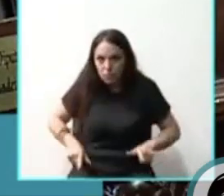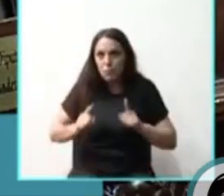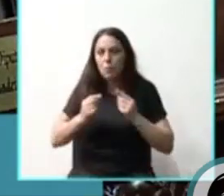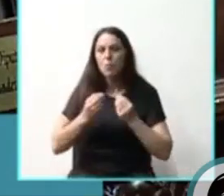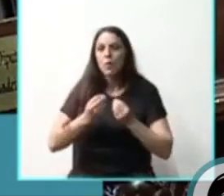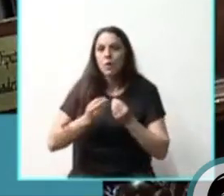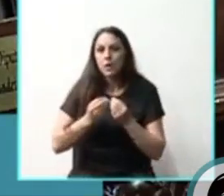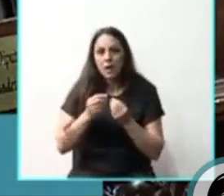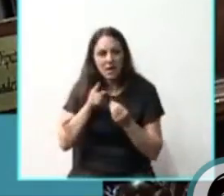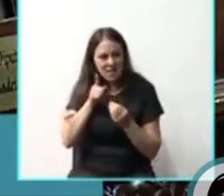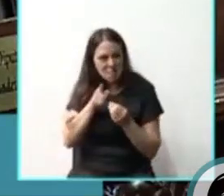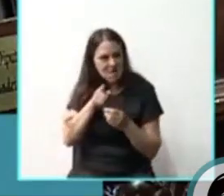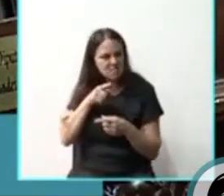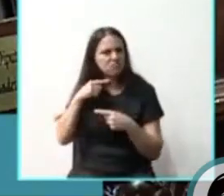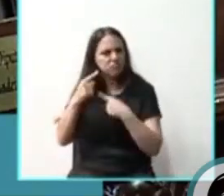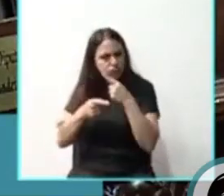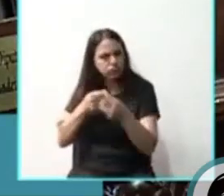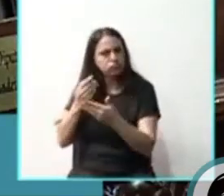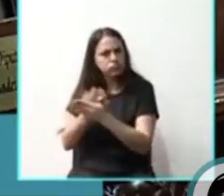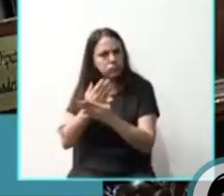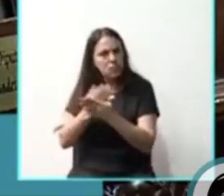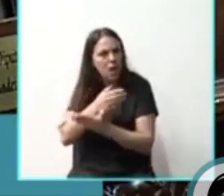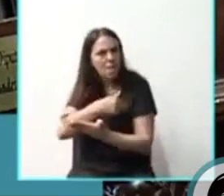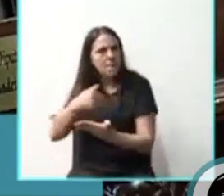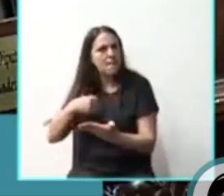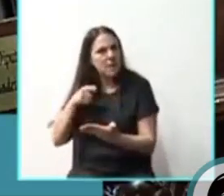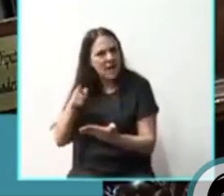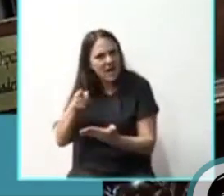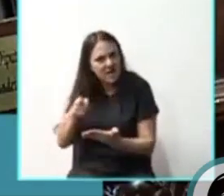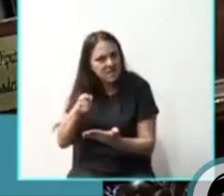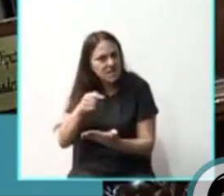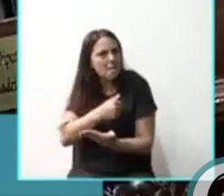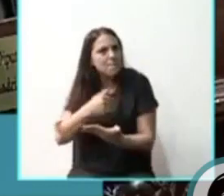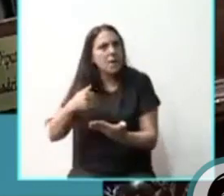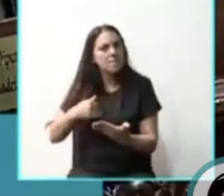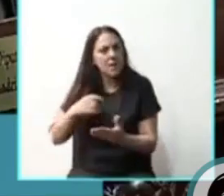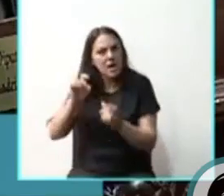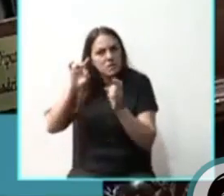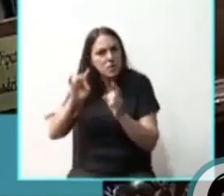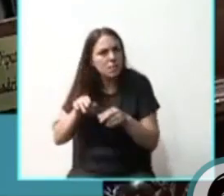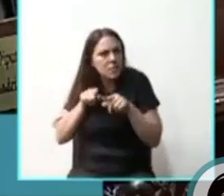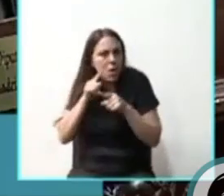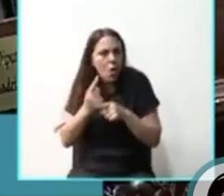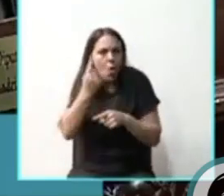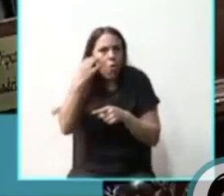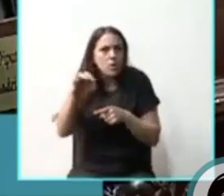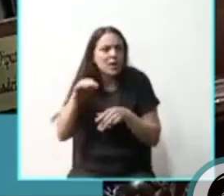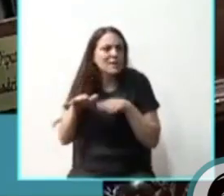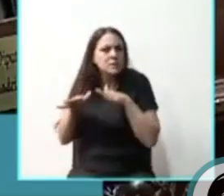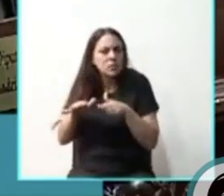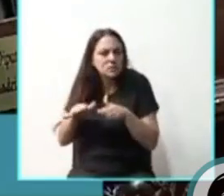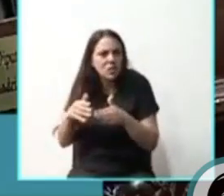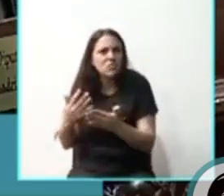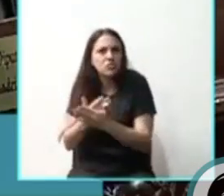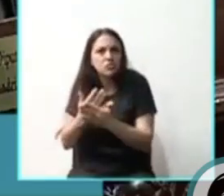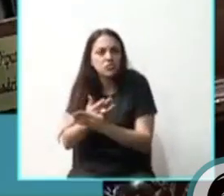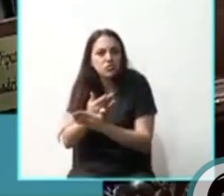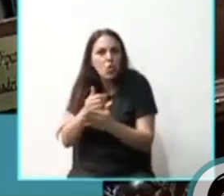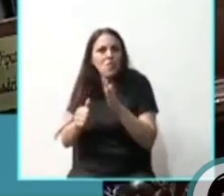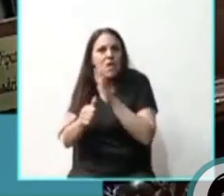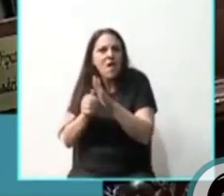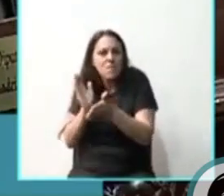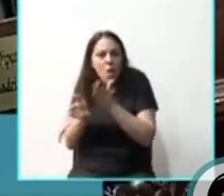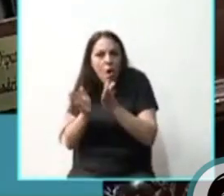apuntando a esas mamás basta son mamás que no les quedó otras víctimas de violencia de género no pudieron seguir